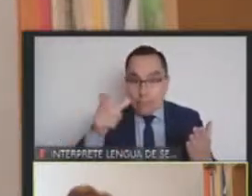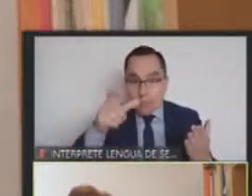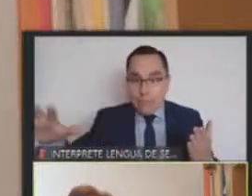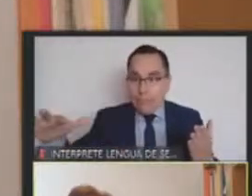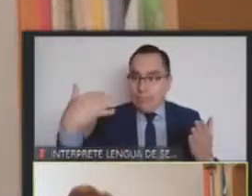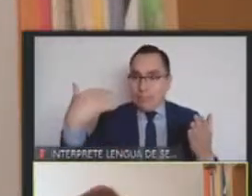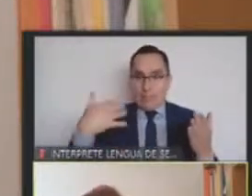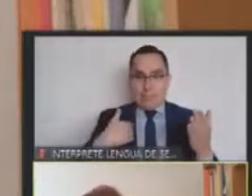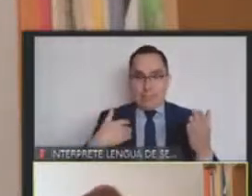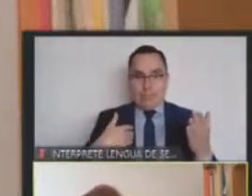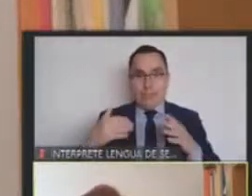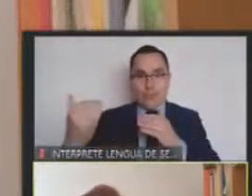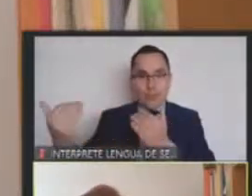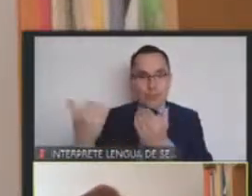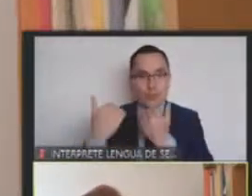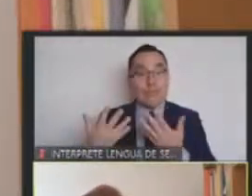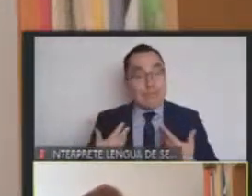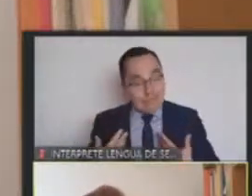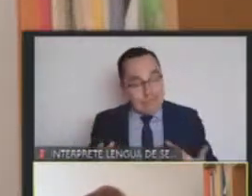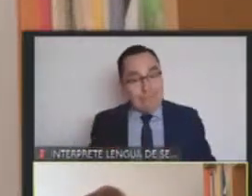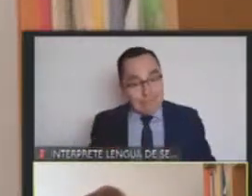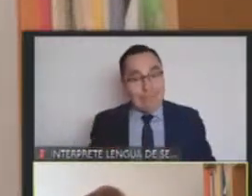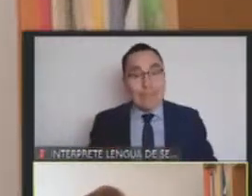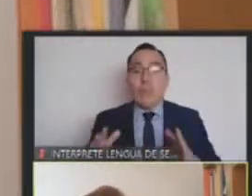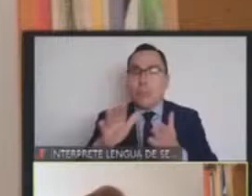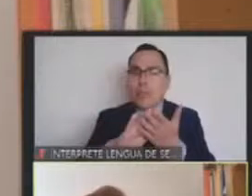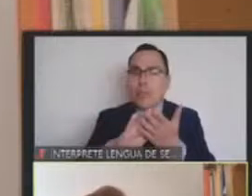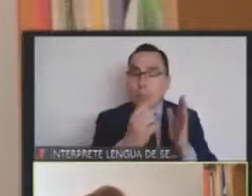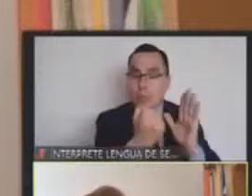normas jurídicas, tales como los artículos